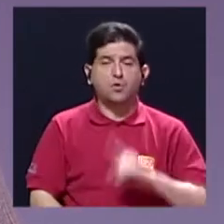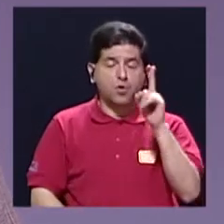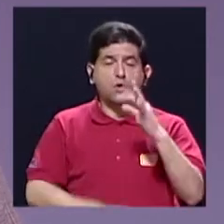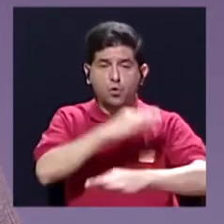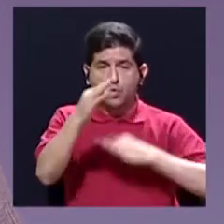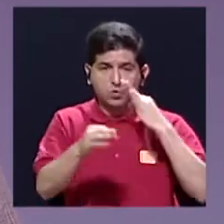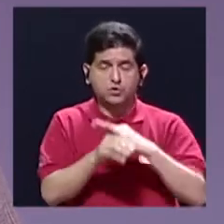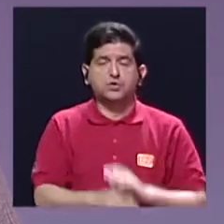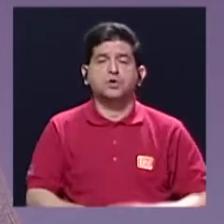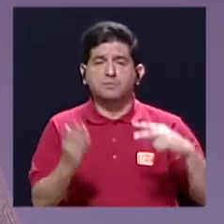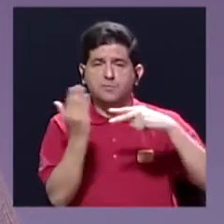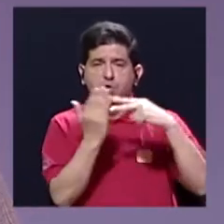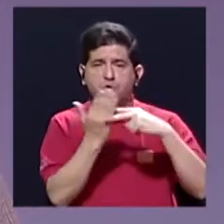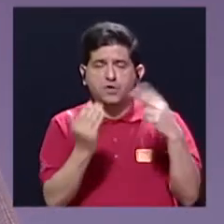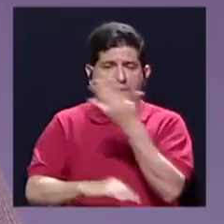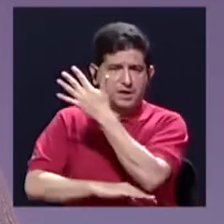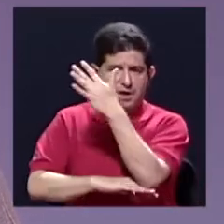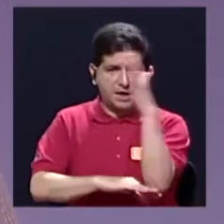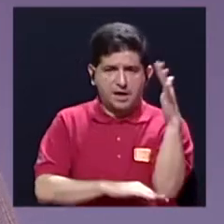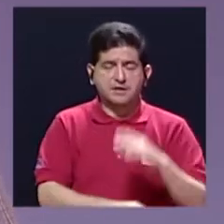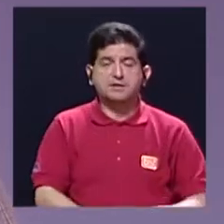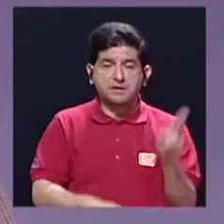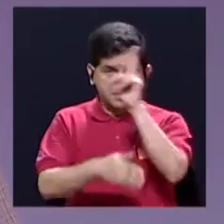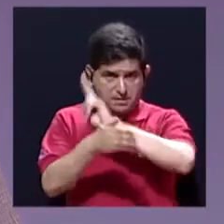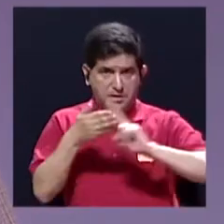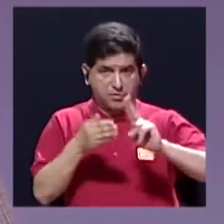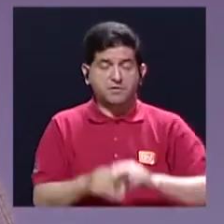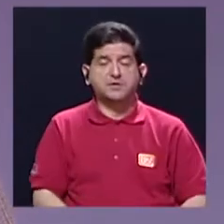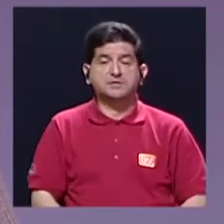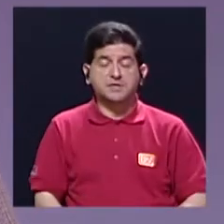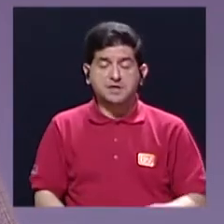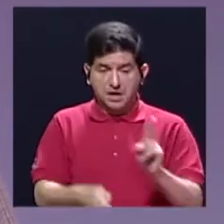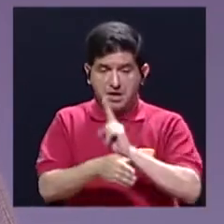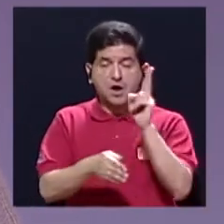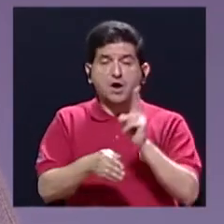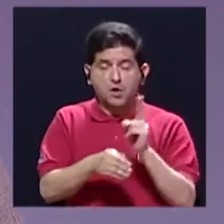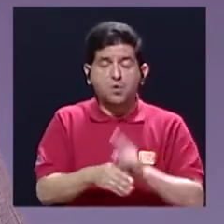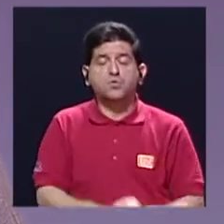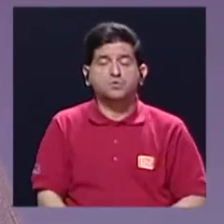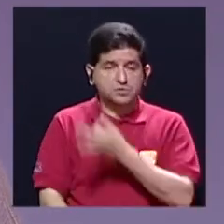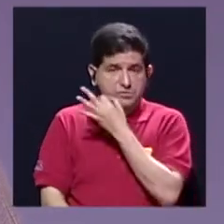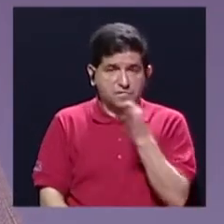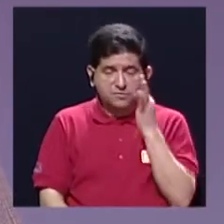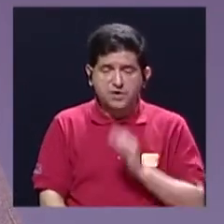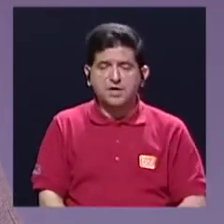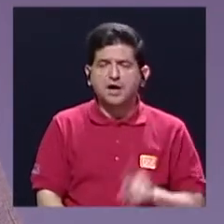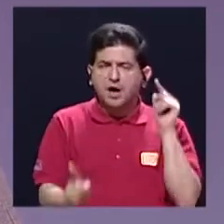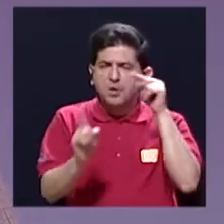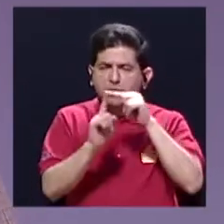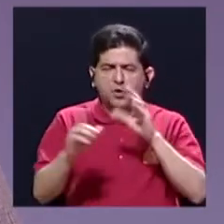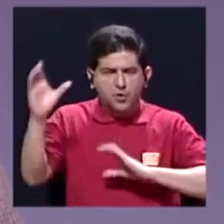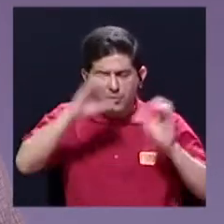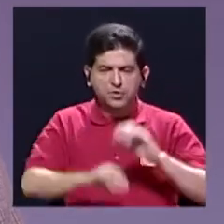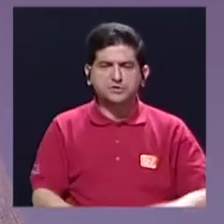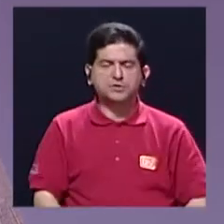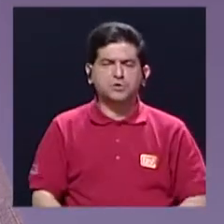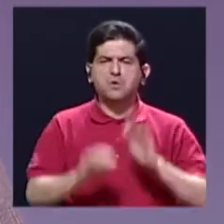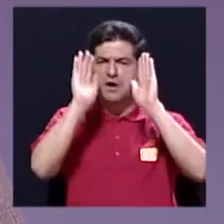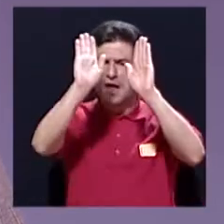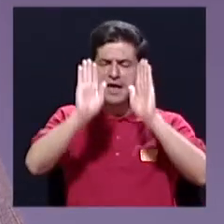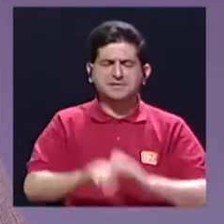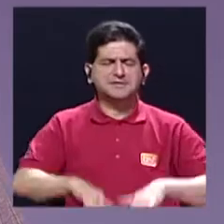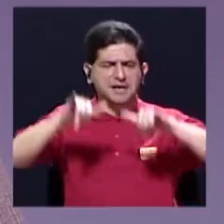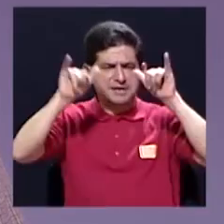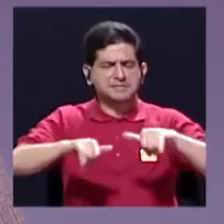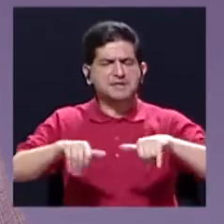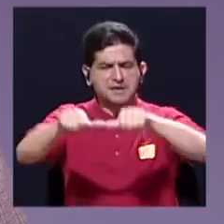botánico para la universidad, que es una forma de usar la finca con fin científico, pero es excelente para la comunidad y para